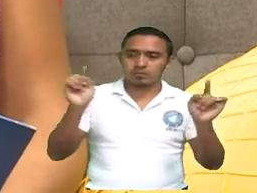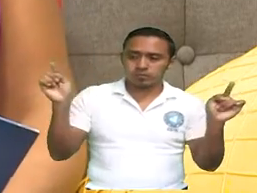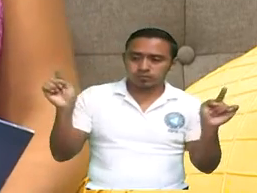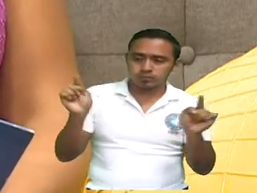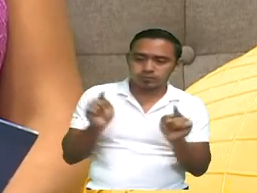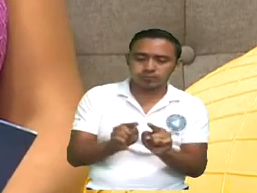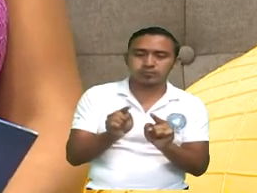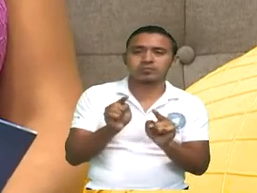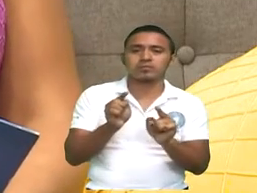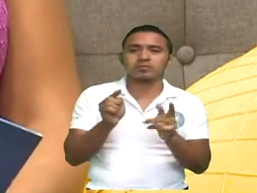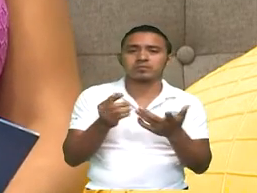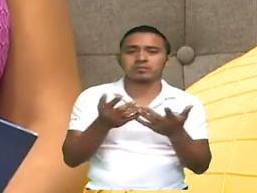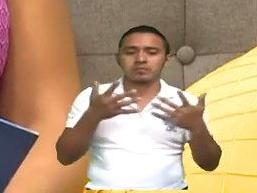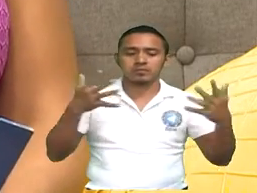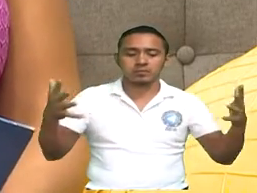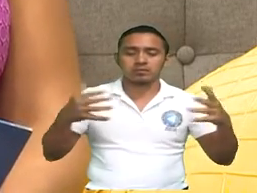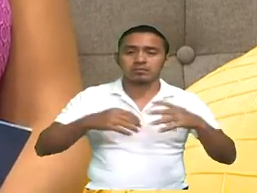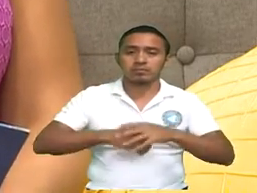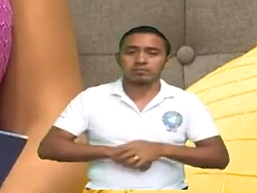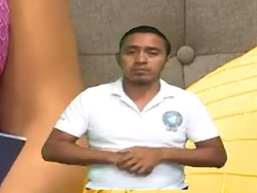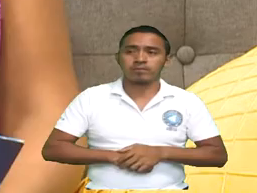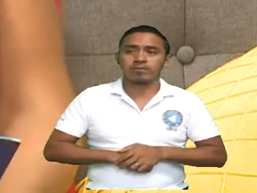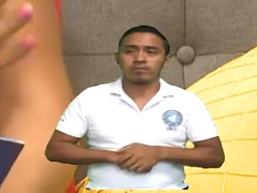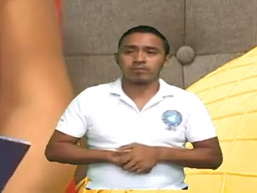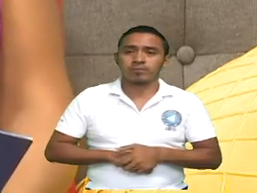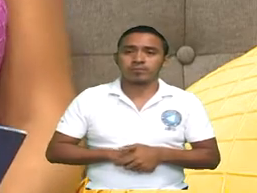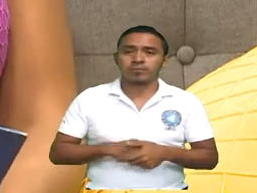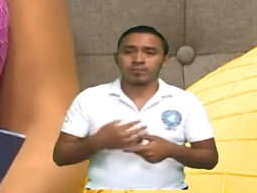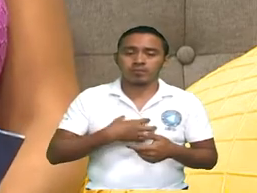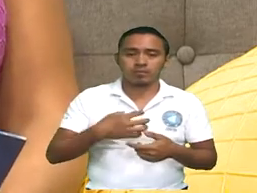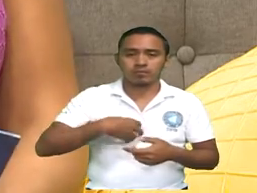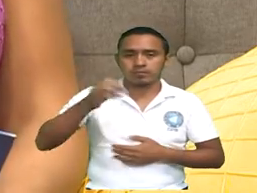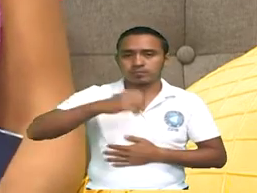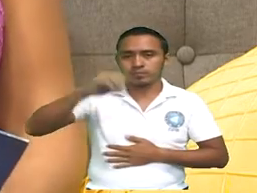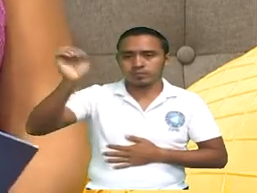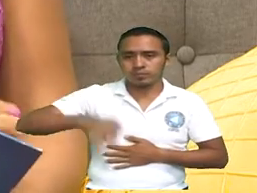redujo grandemente el nivel de